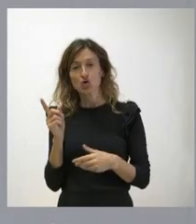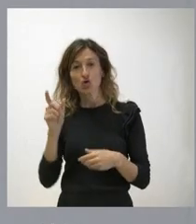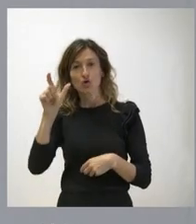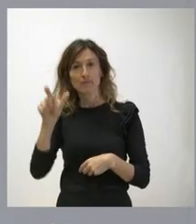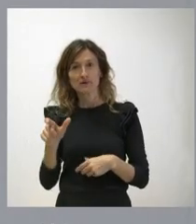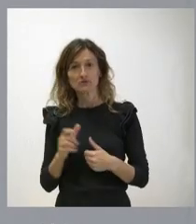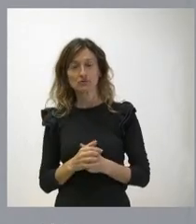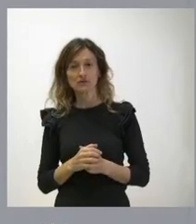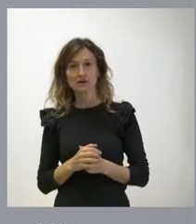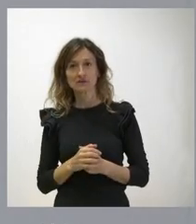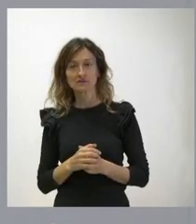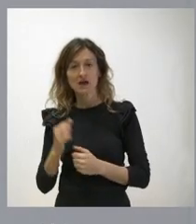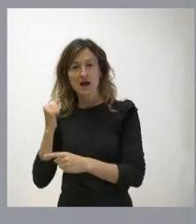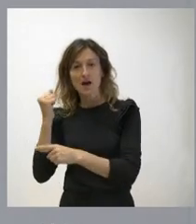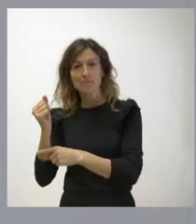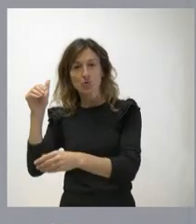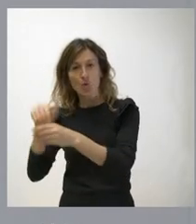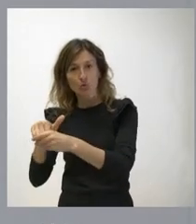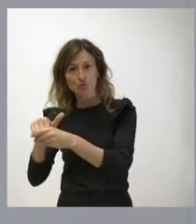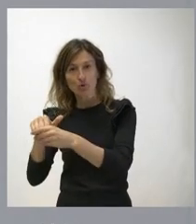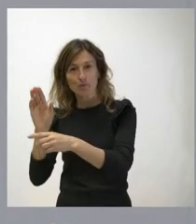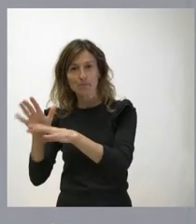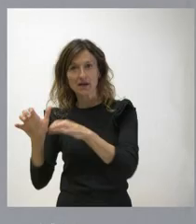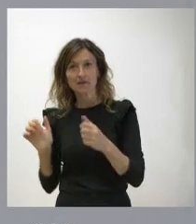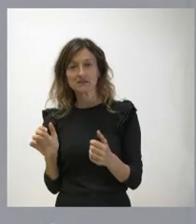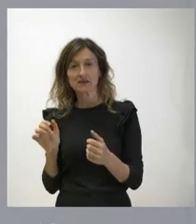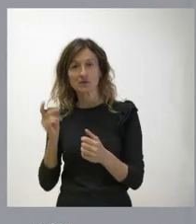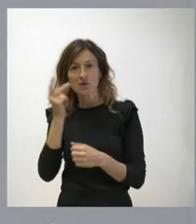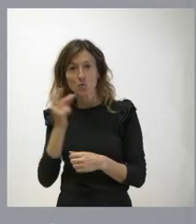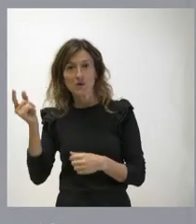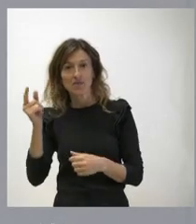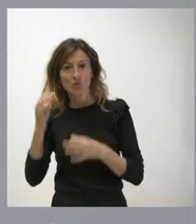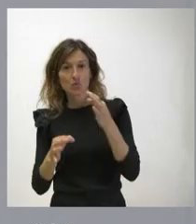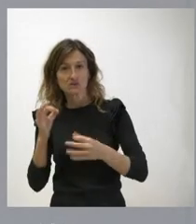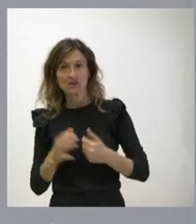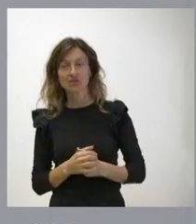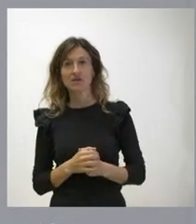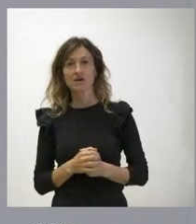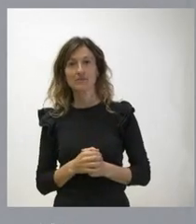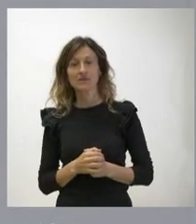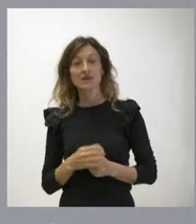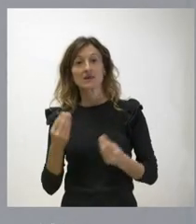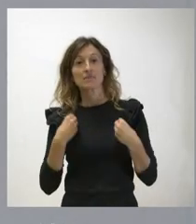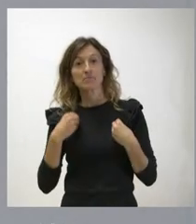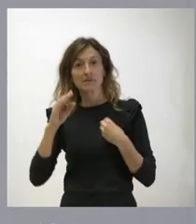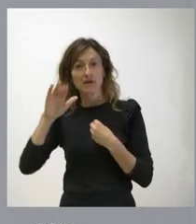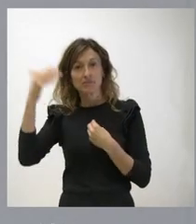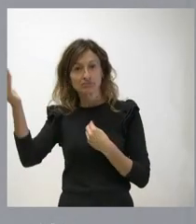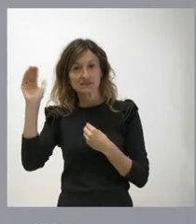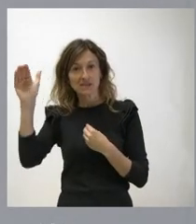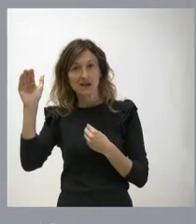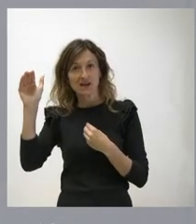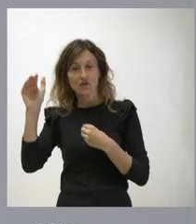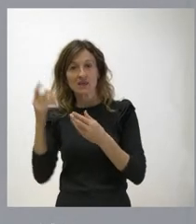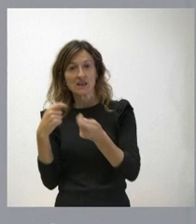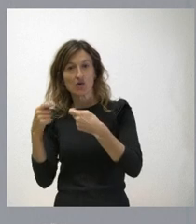eh le da apoyo parlamentario y que es huido de la justicia y que vive en waterloo y que negocia desde suiza